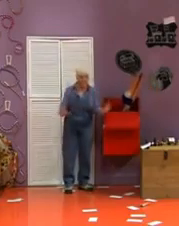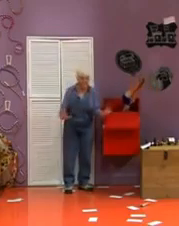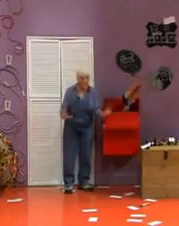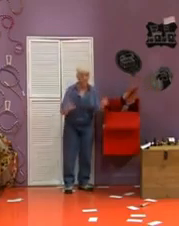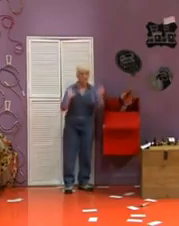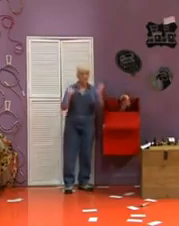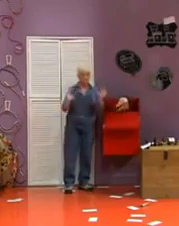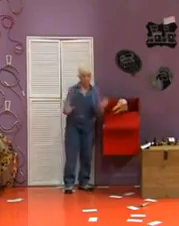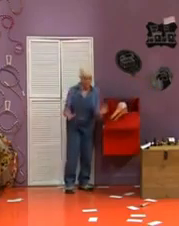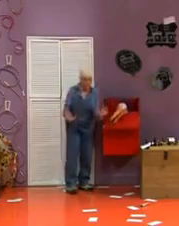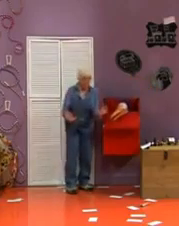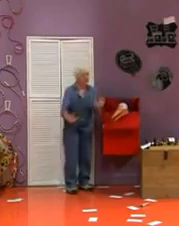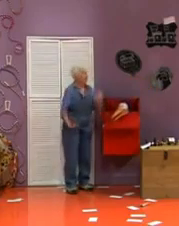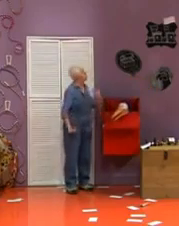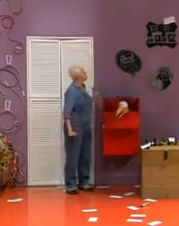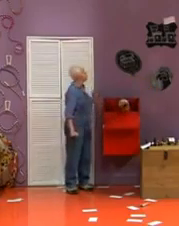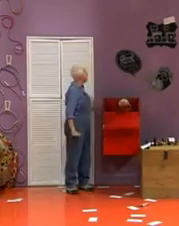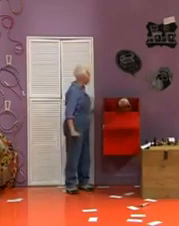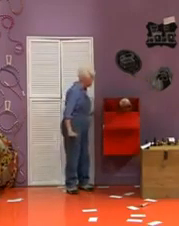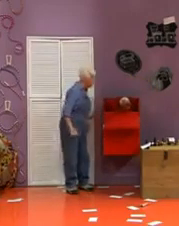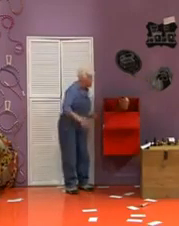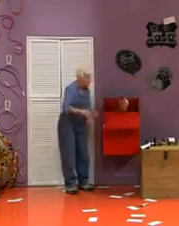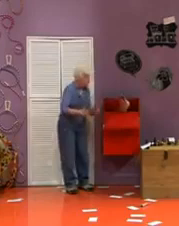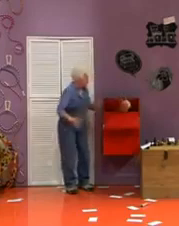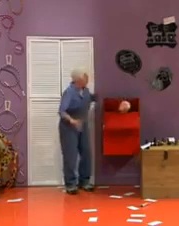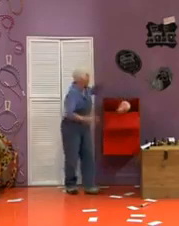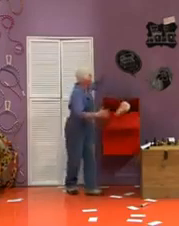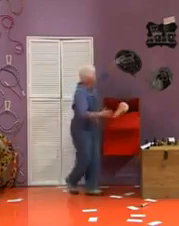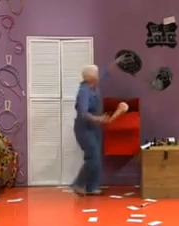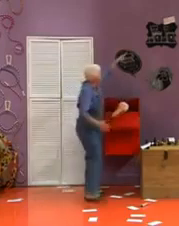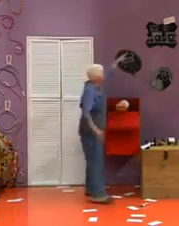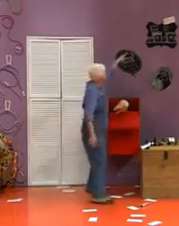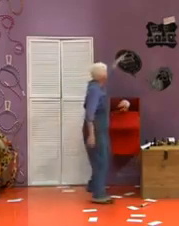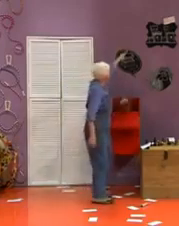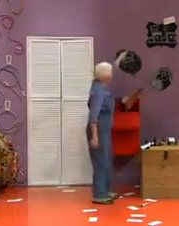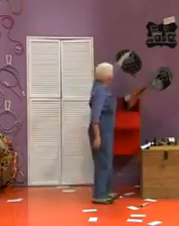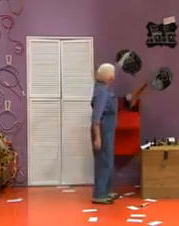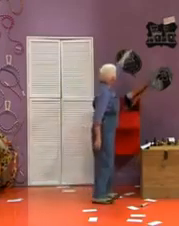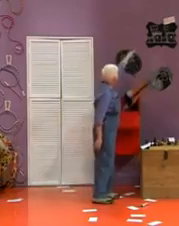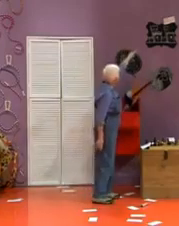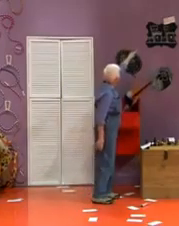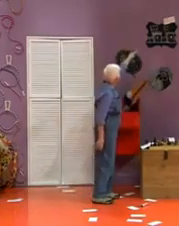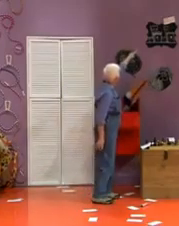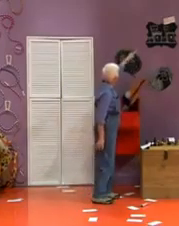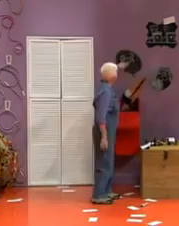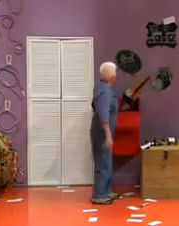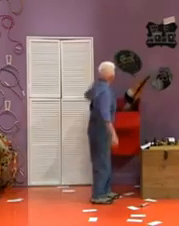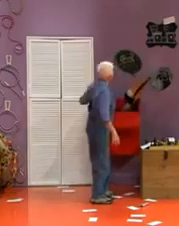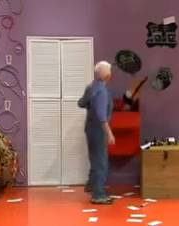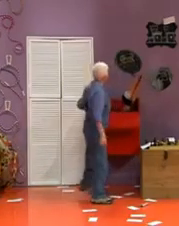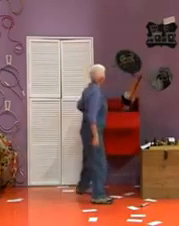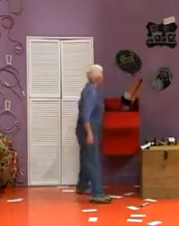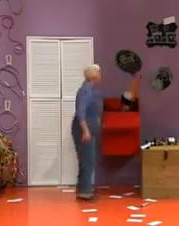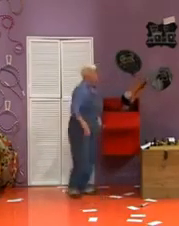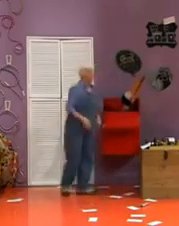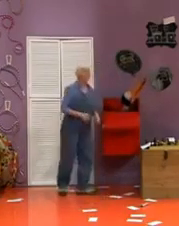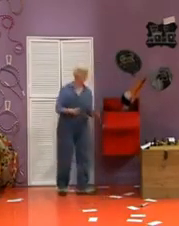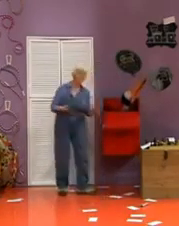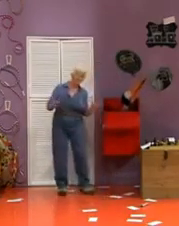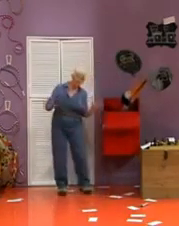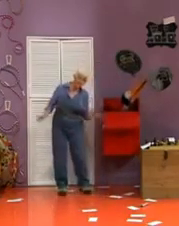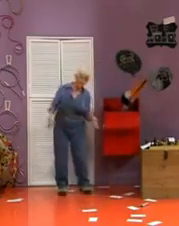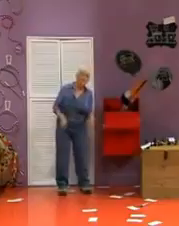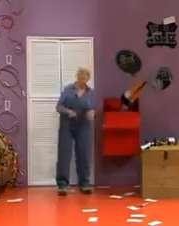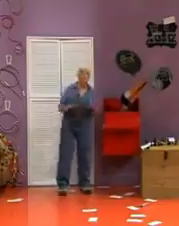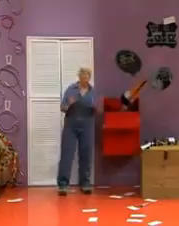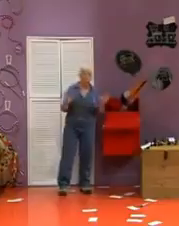a pedir, por favor, al señor cartero que entre... ¡Mira dónde se quedó! ¡Es lo que ahí, digo! ¡Ahí una se quedó carta! Que